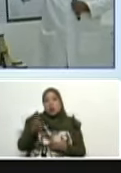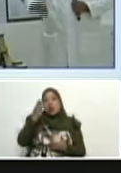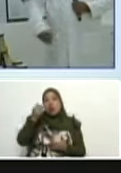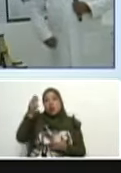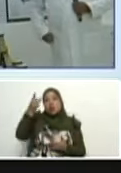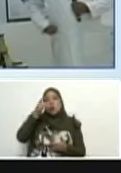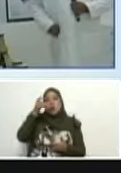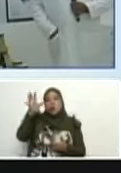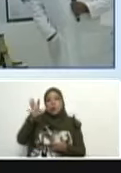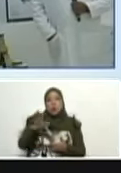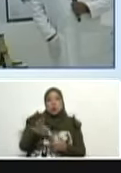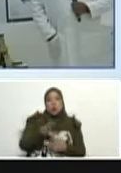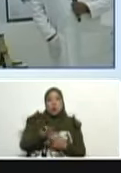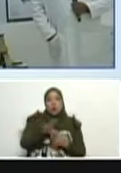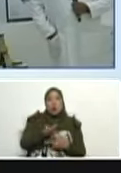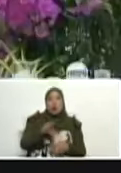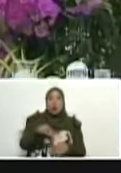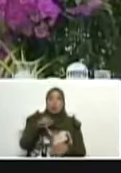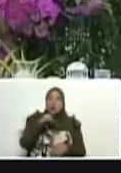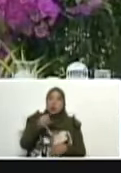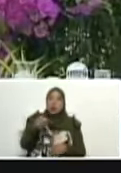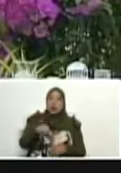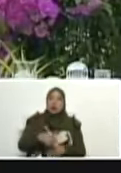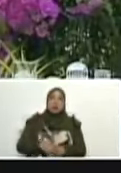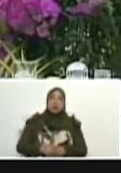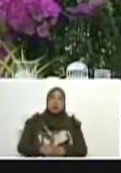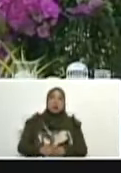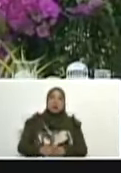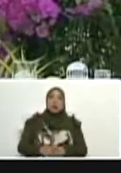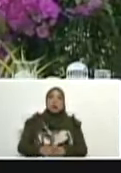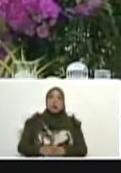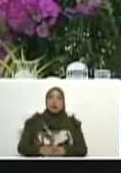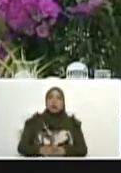bendiga, los cuide y los proteja.